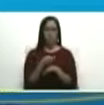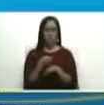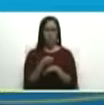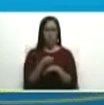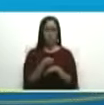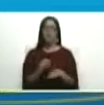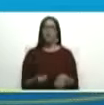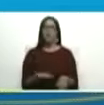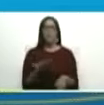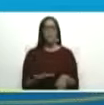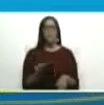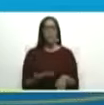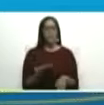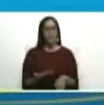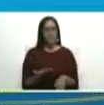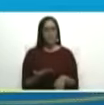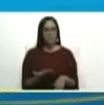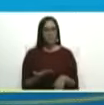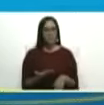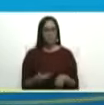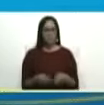es pertinente